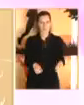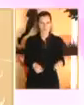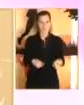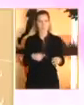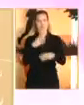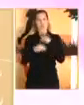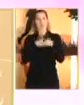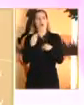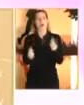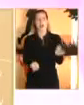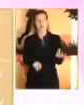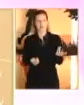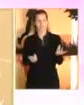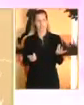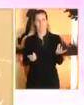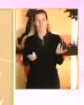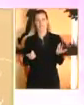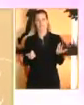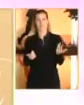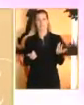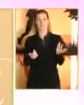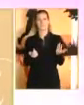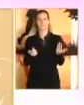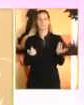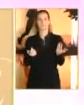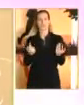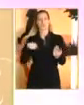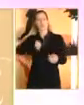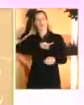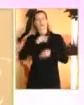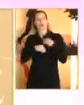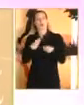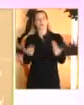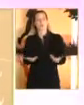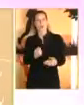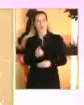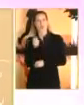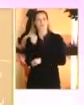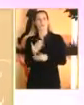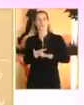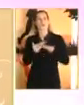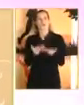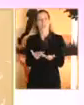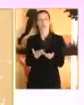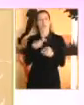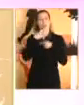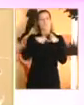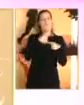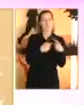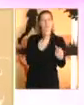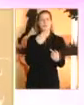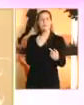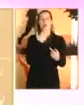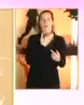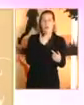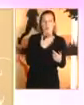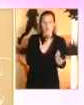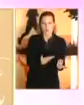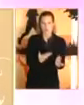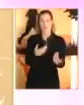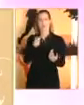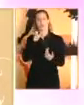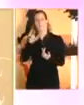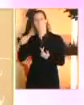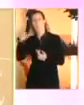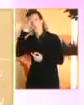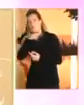seguir. Nosotros lo que procuramos es orientarles en los pasos a seguir, que conozcan otras familias, a otros padres que han pasado por lo mismo. Y bueno, un